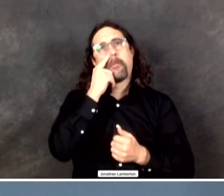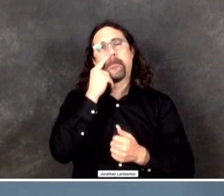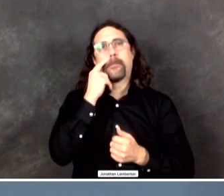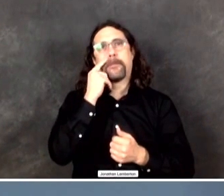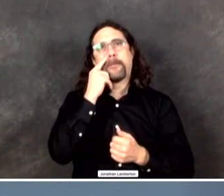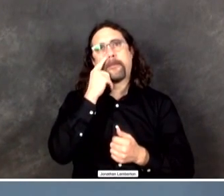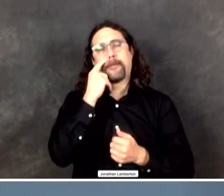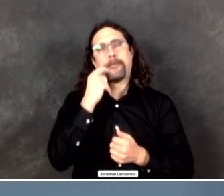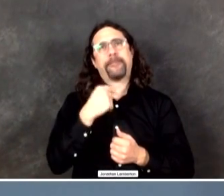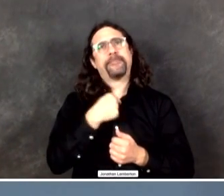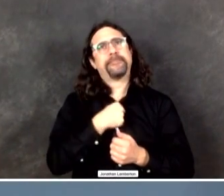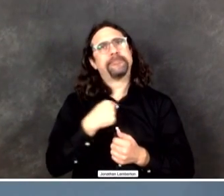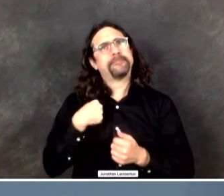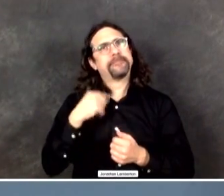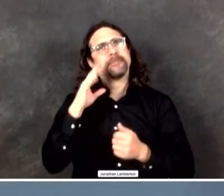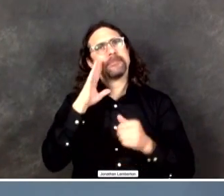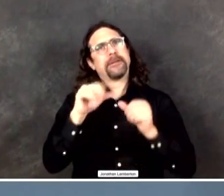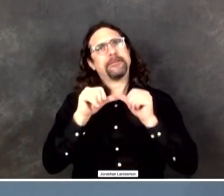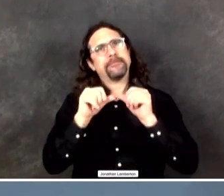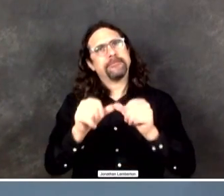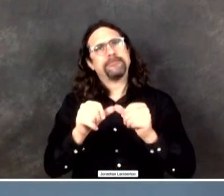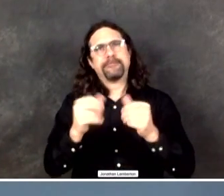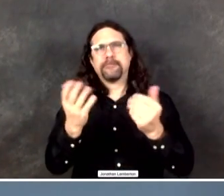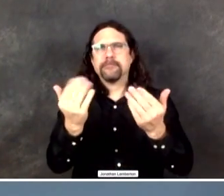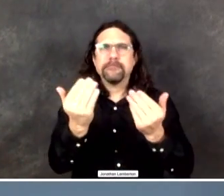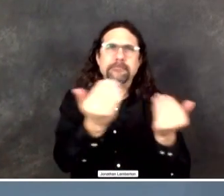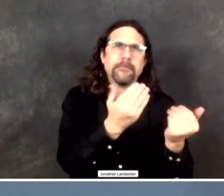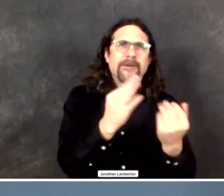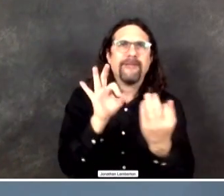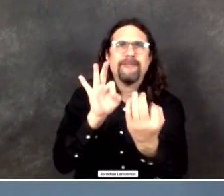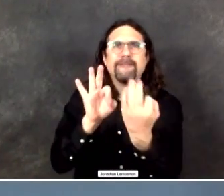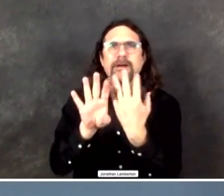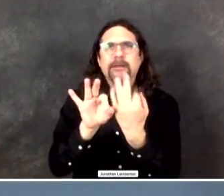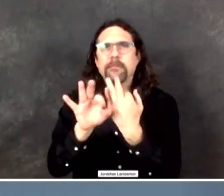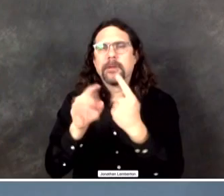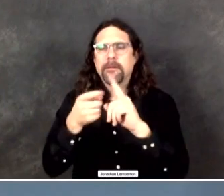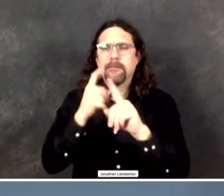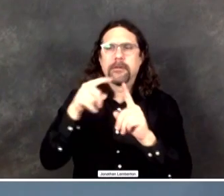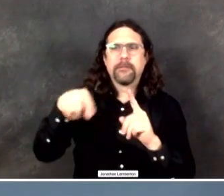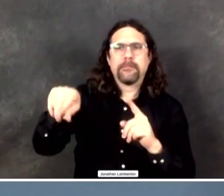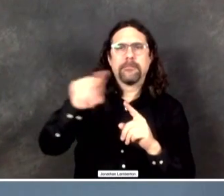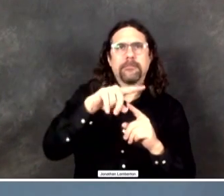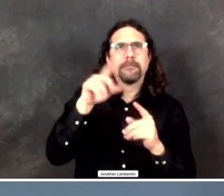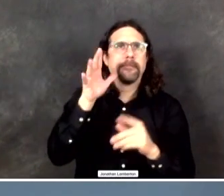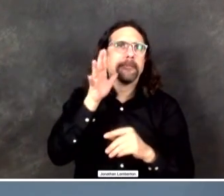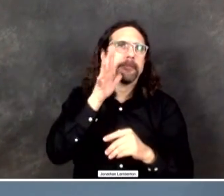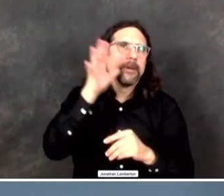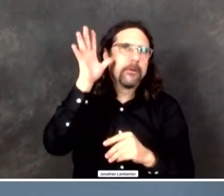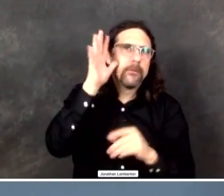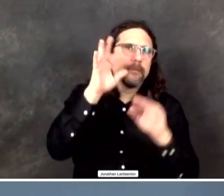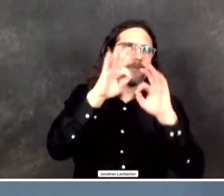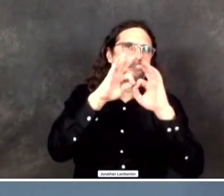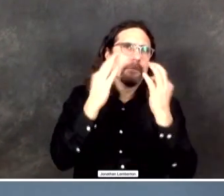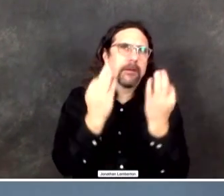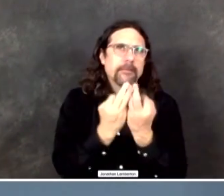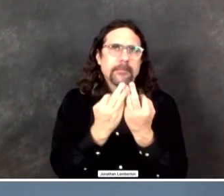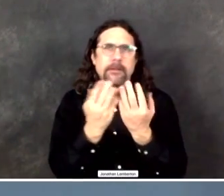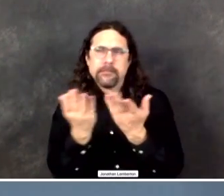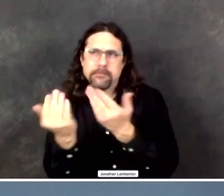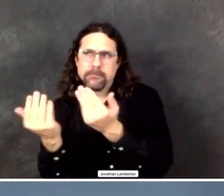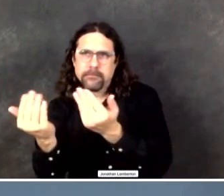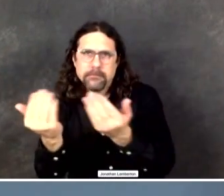the rest of the school year, because we truly want it to be as an enriching experience as